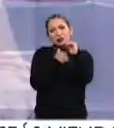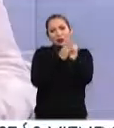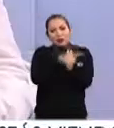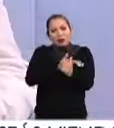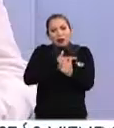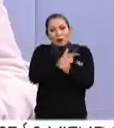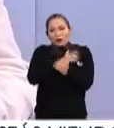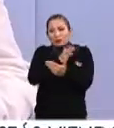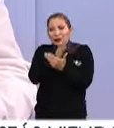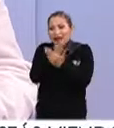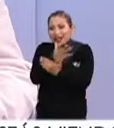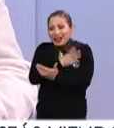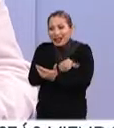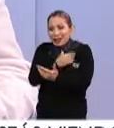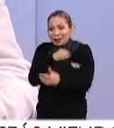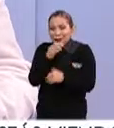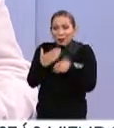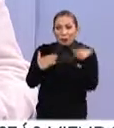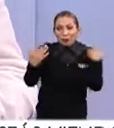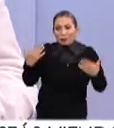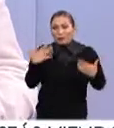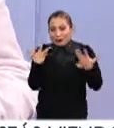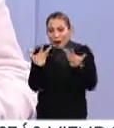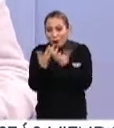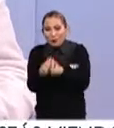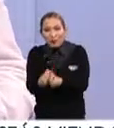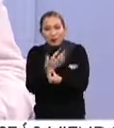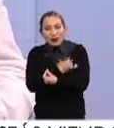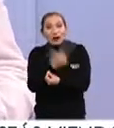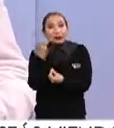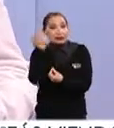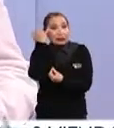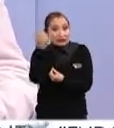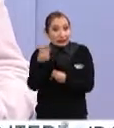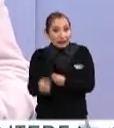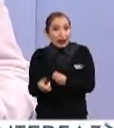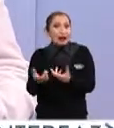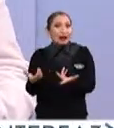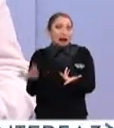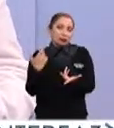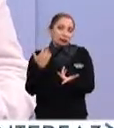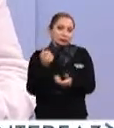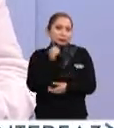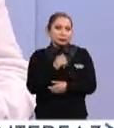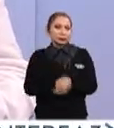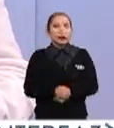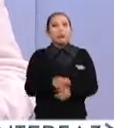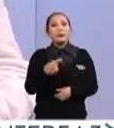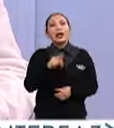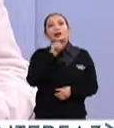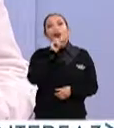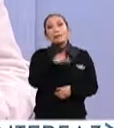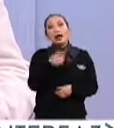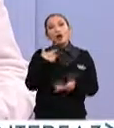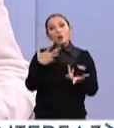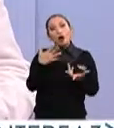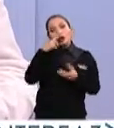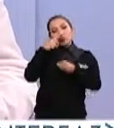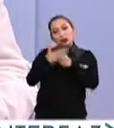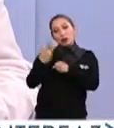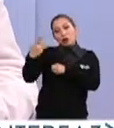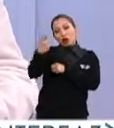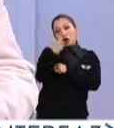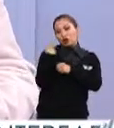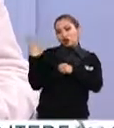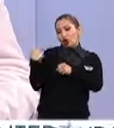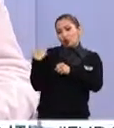poder vivir una paternidad plena, ¿no? Esa es la idea, en cierto modo. Pero también ser corresponsables en el